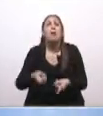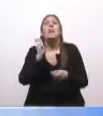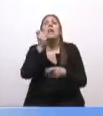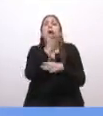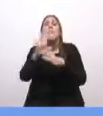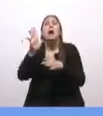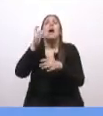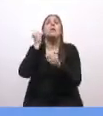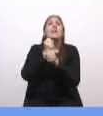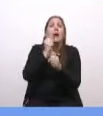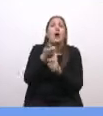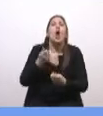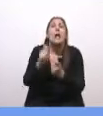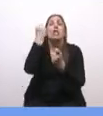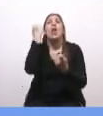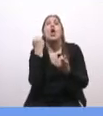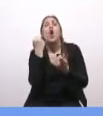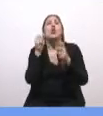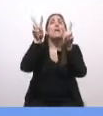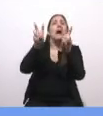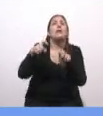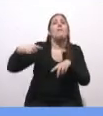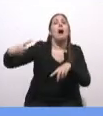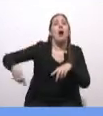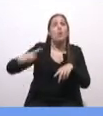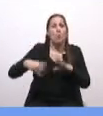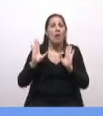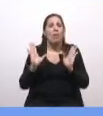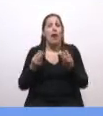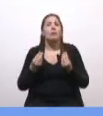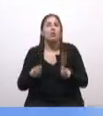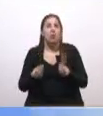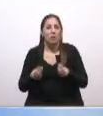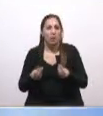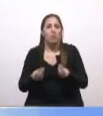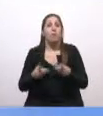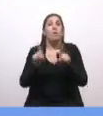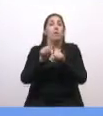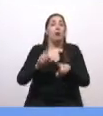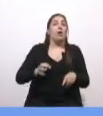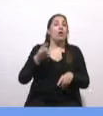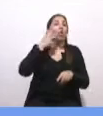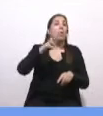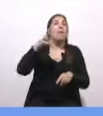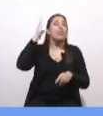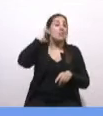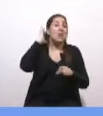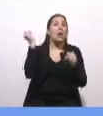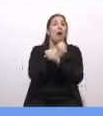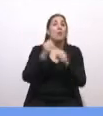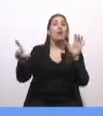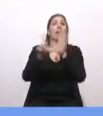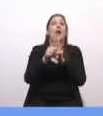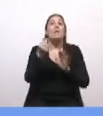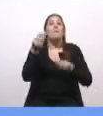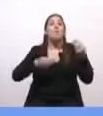económica de los neumáticos y lo transciende como fue en el 2016 cuando sancionamos la ley de presupuestos mínimos